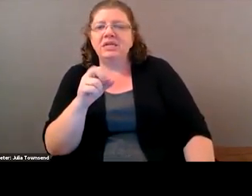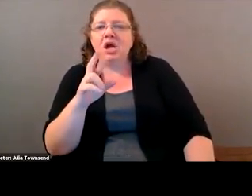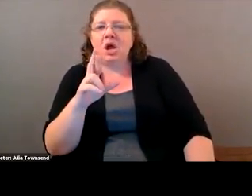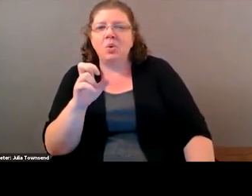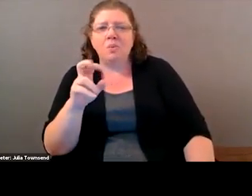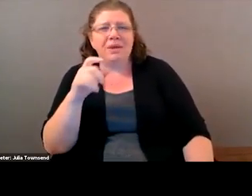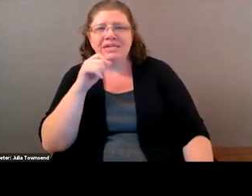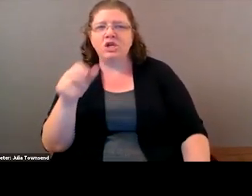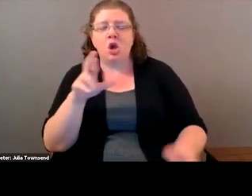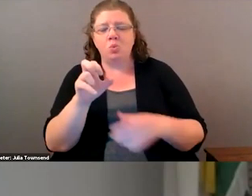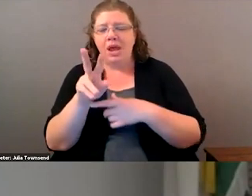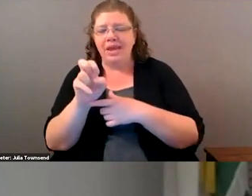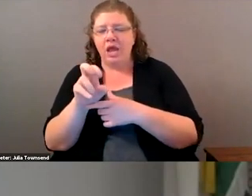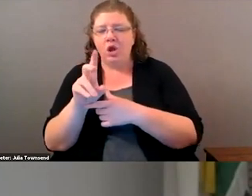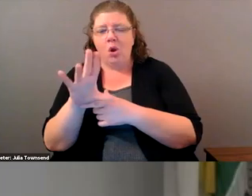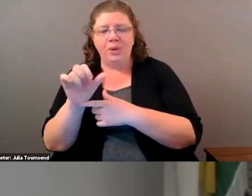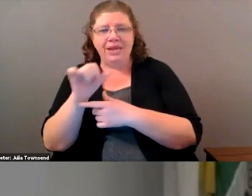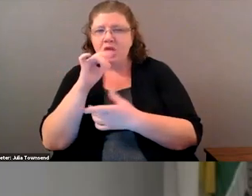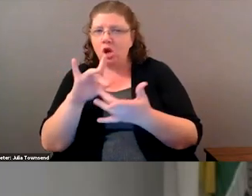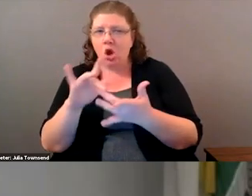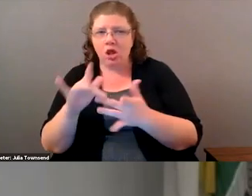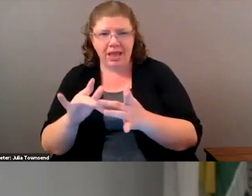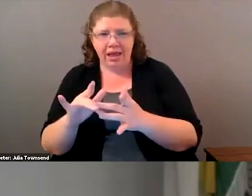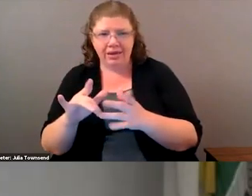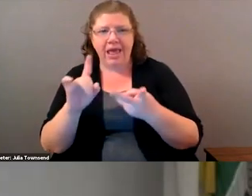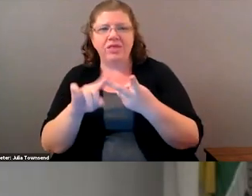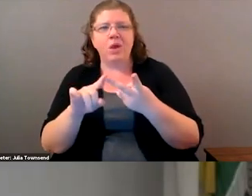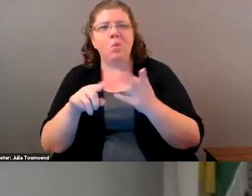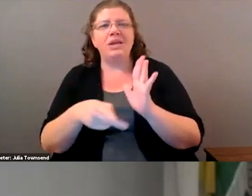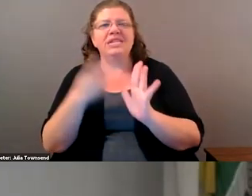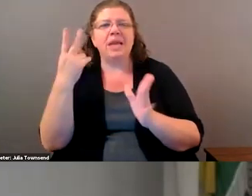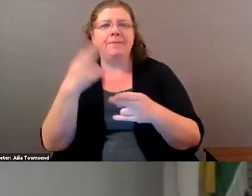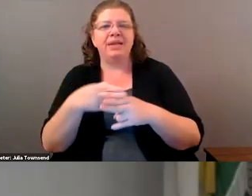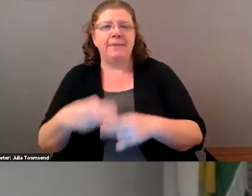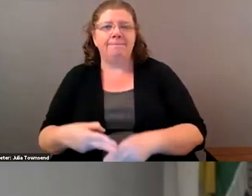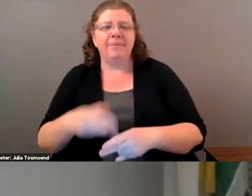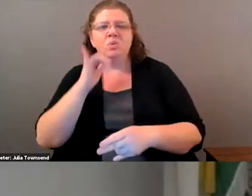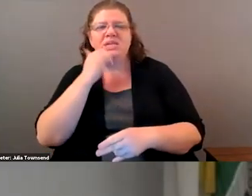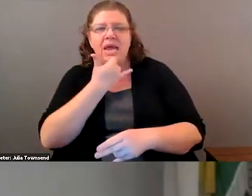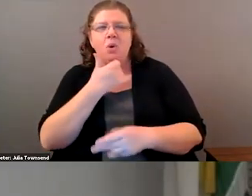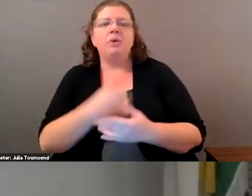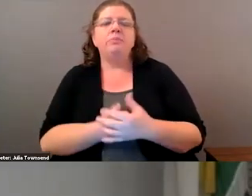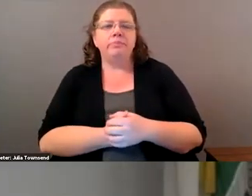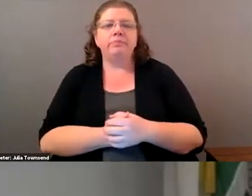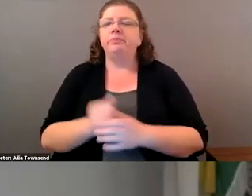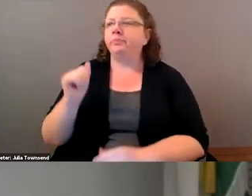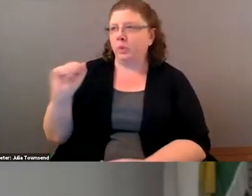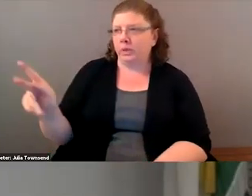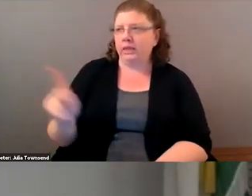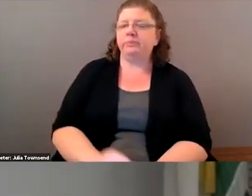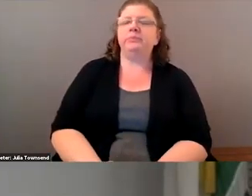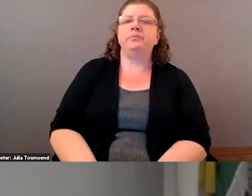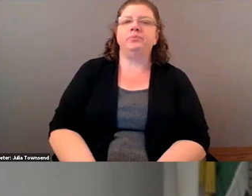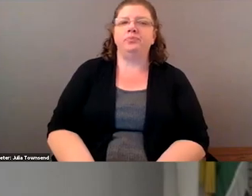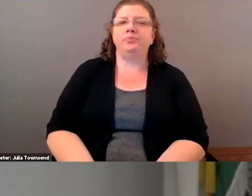rené coreano está aquí y algo pasó hubo un error